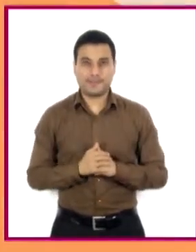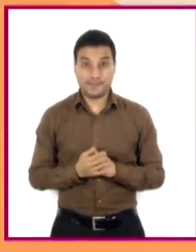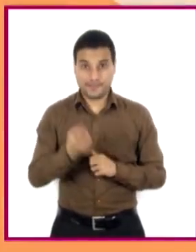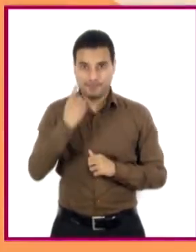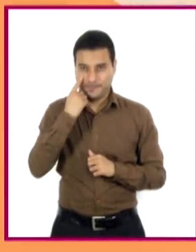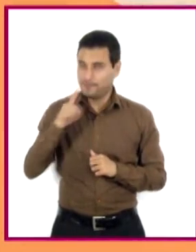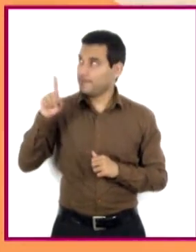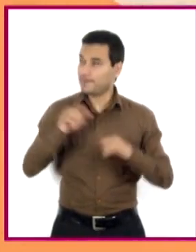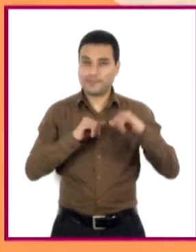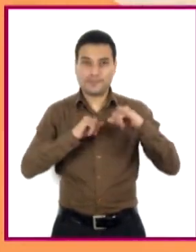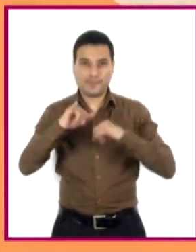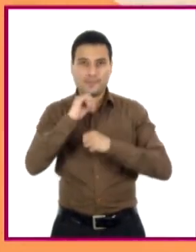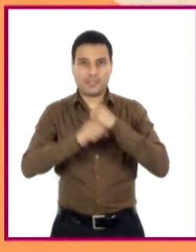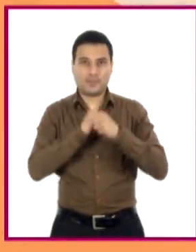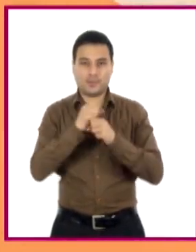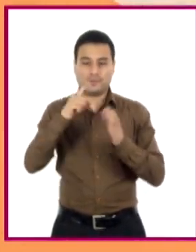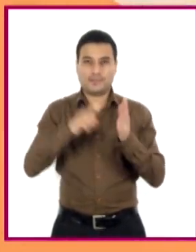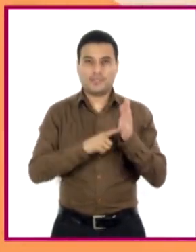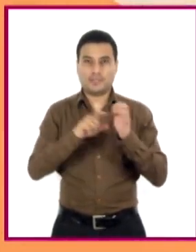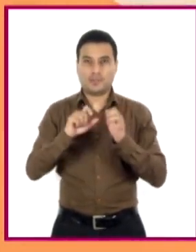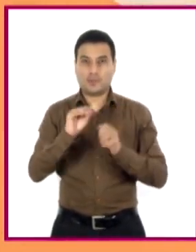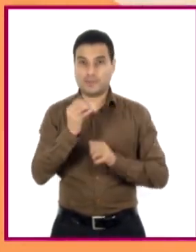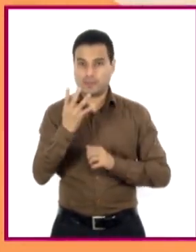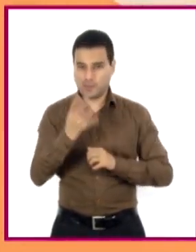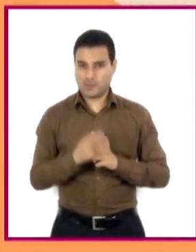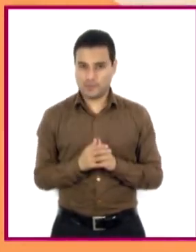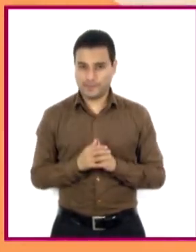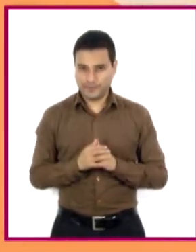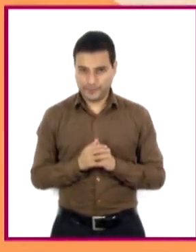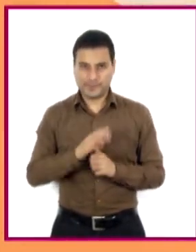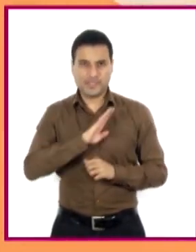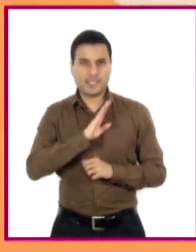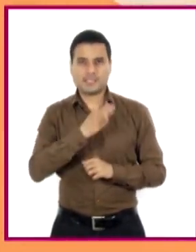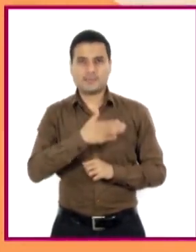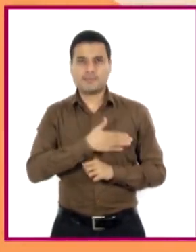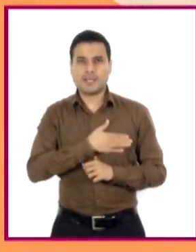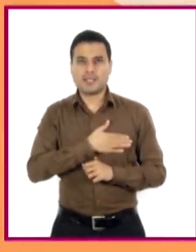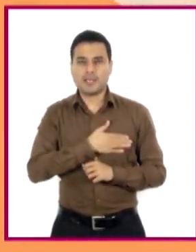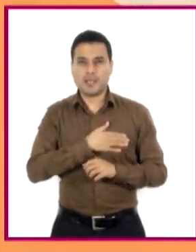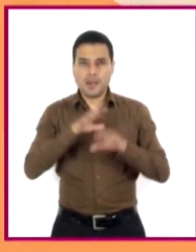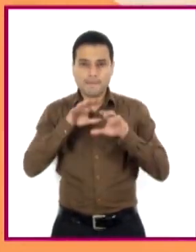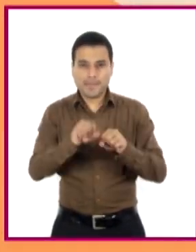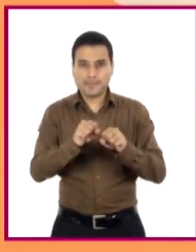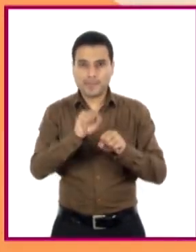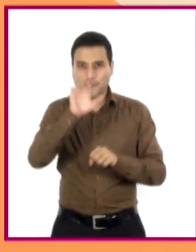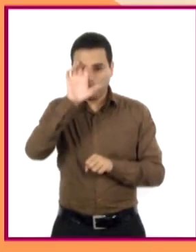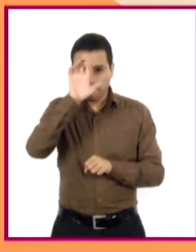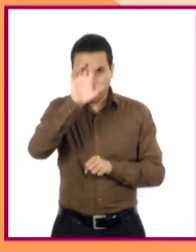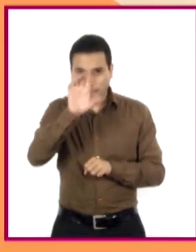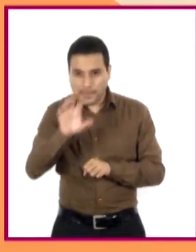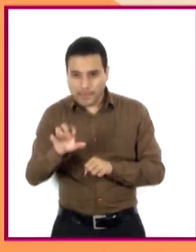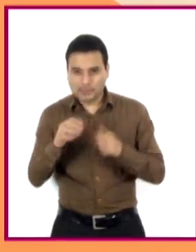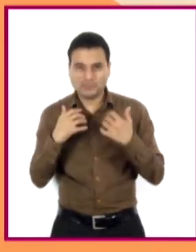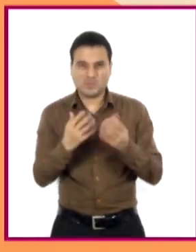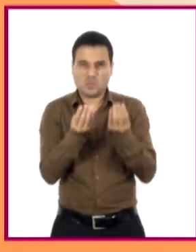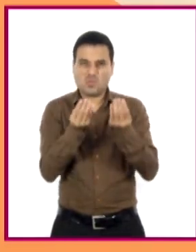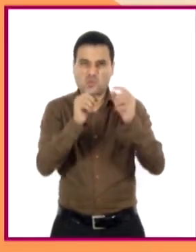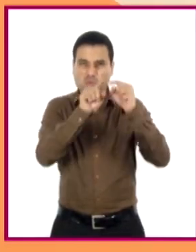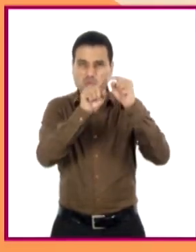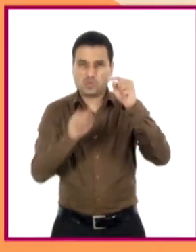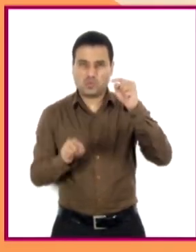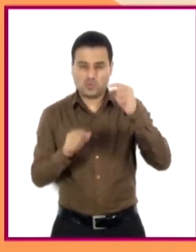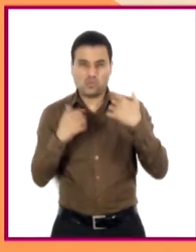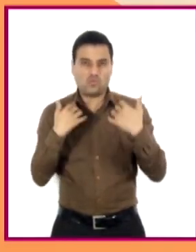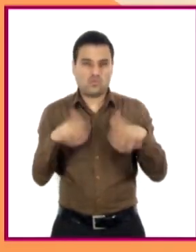en 1794. Las colonias españolas en América ocupaban la mayor parte del territorio del